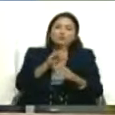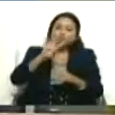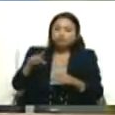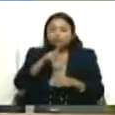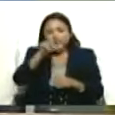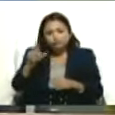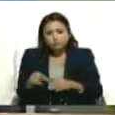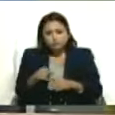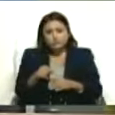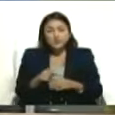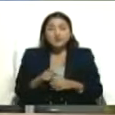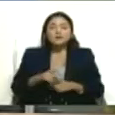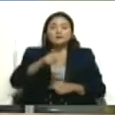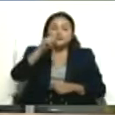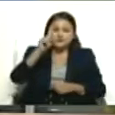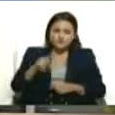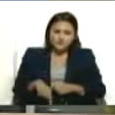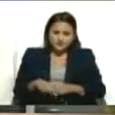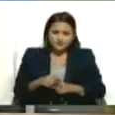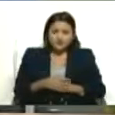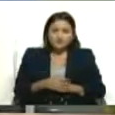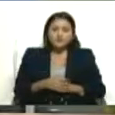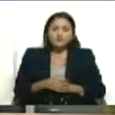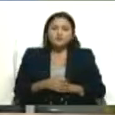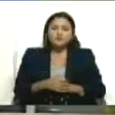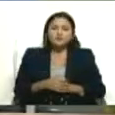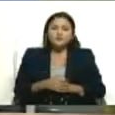Esequiba, así como también de su